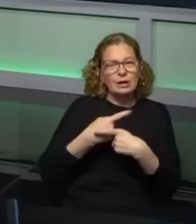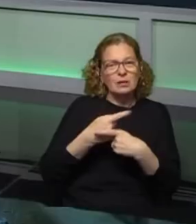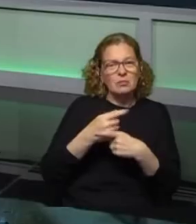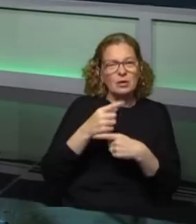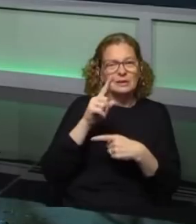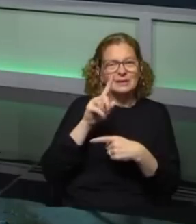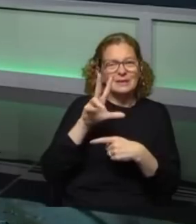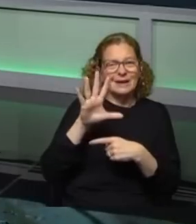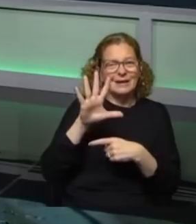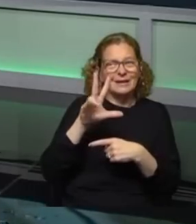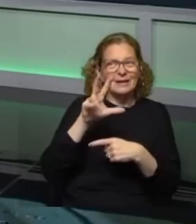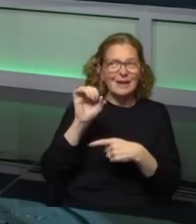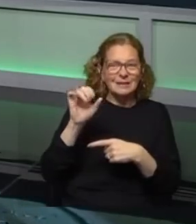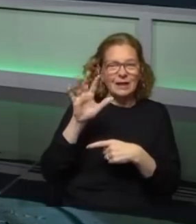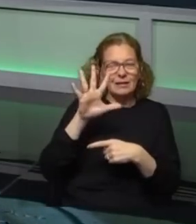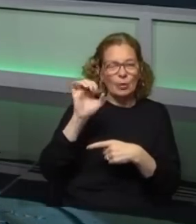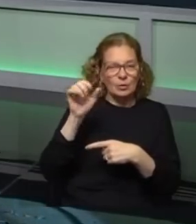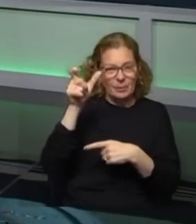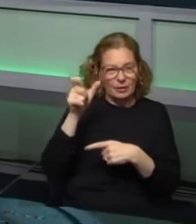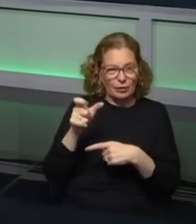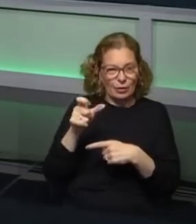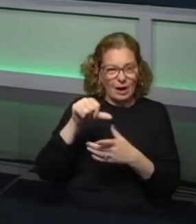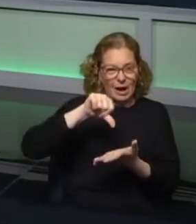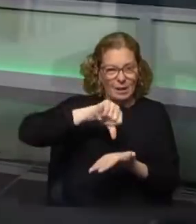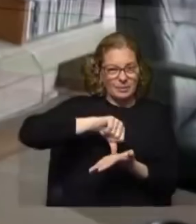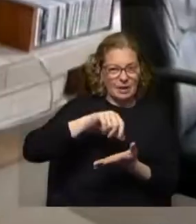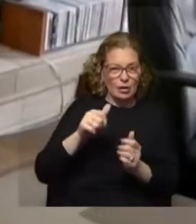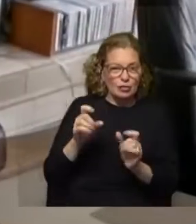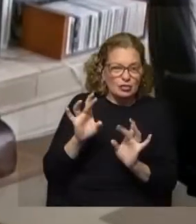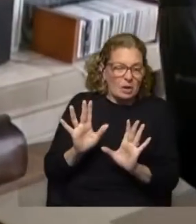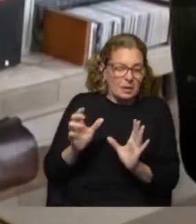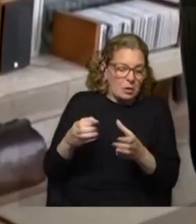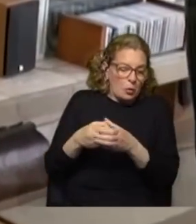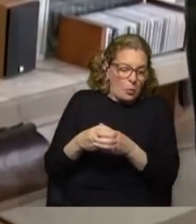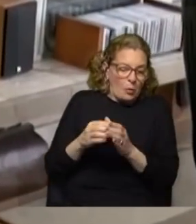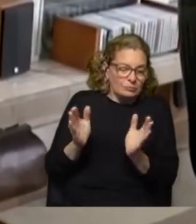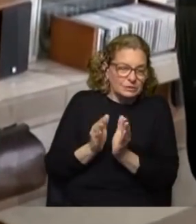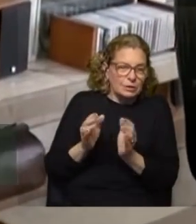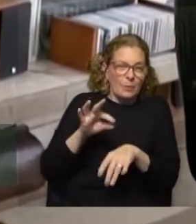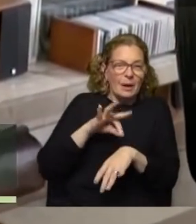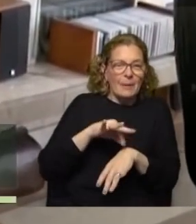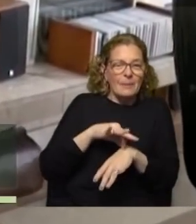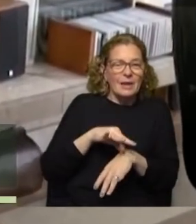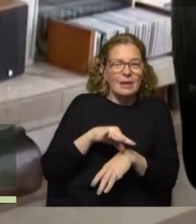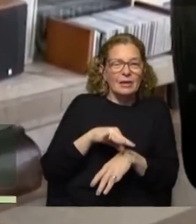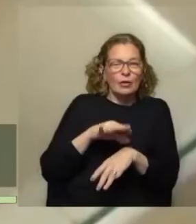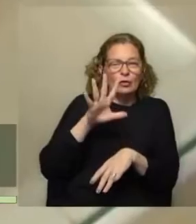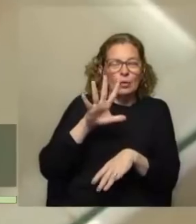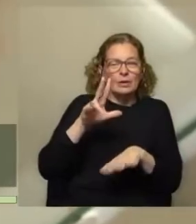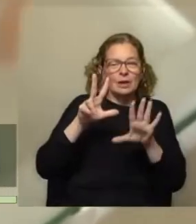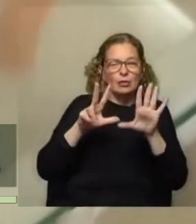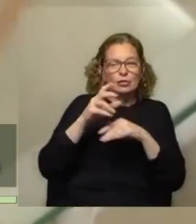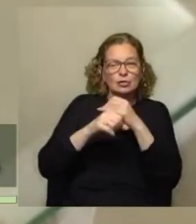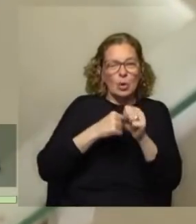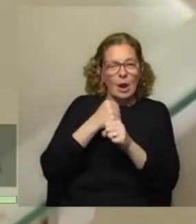reunió 350 personas en Bruselas la capital para el médico generalista de 58 años